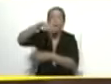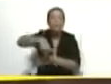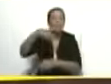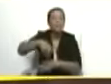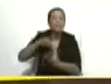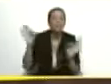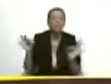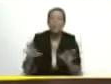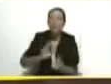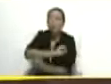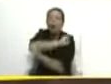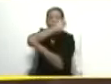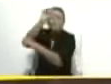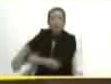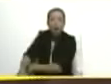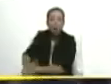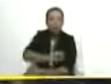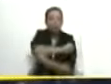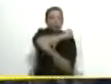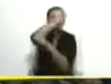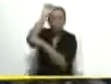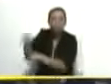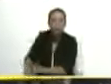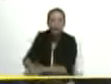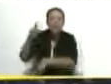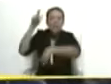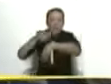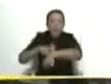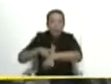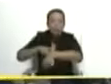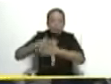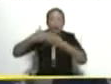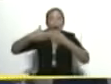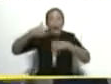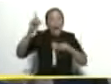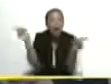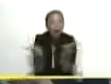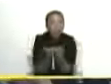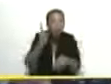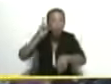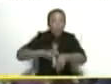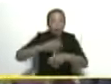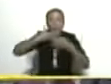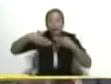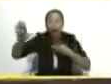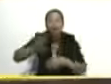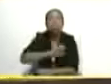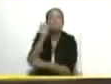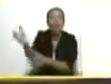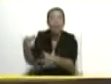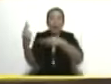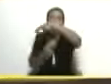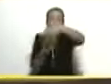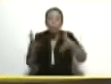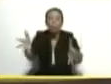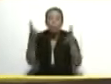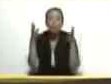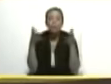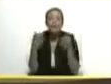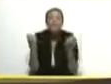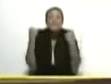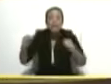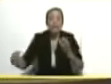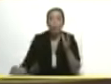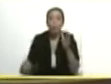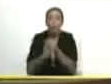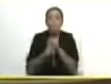los derrotaremos a la corta o a lo larga. La revolución bolivariana triunfará sobre este intento de